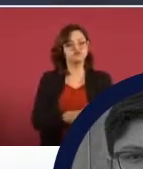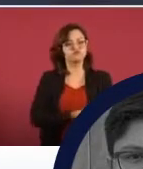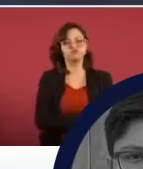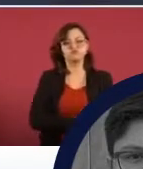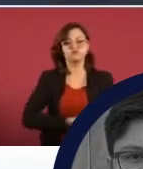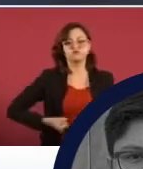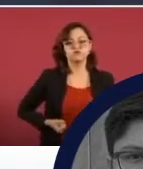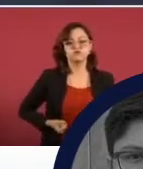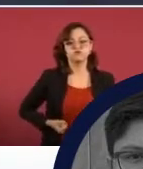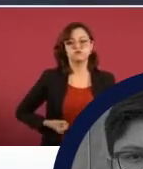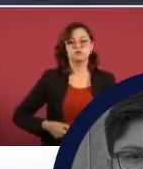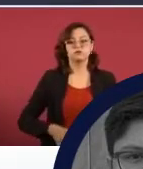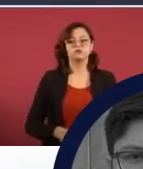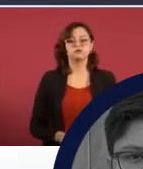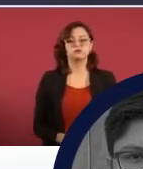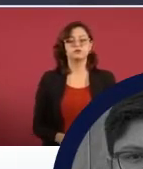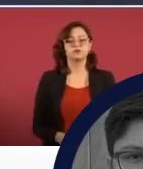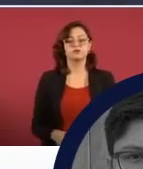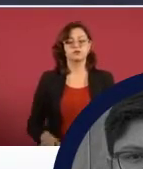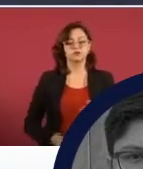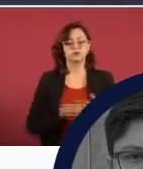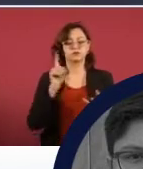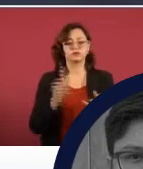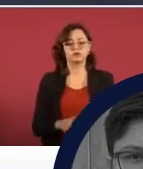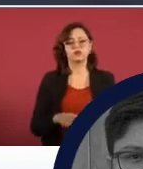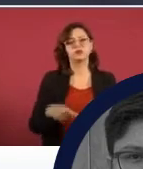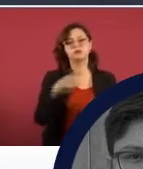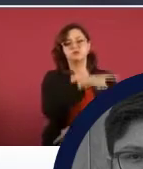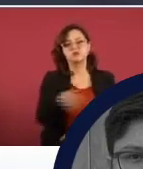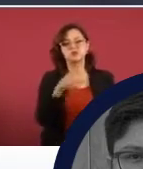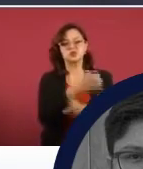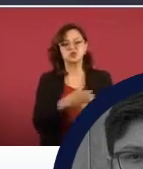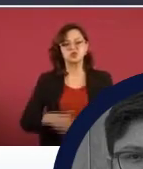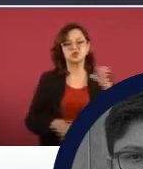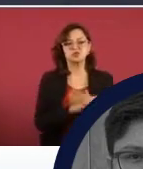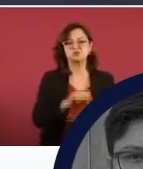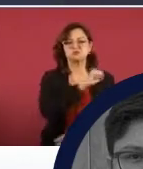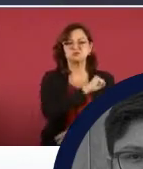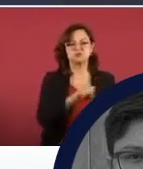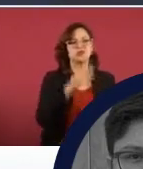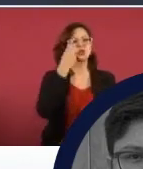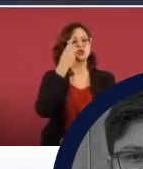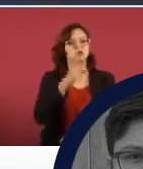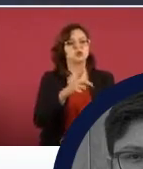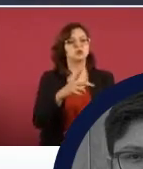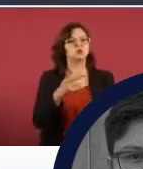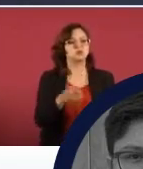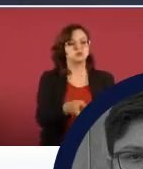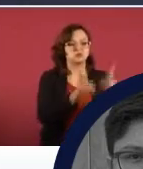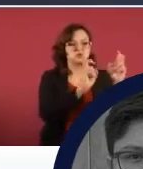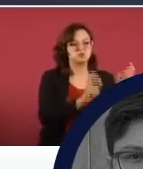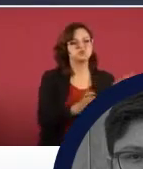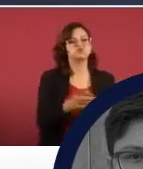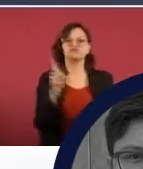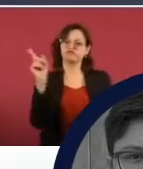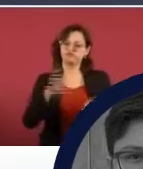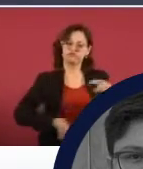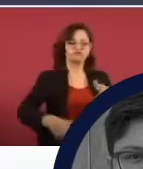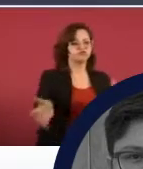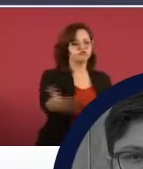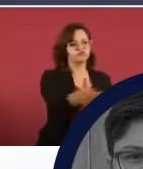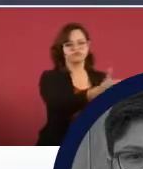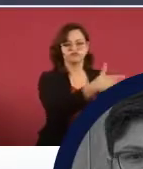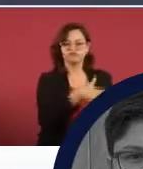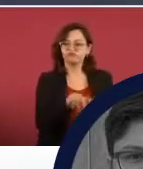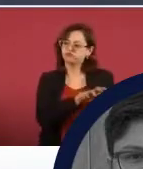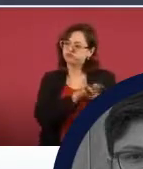de lo que se llamó el milagro mexicano, antes de que hubiera todo eso, se tuvo uno que enunciar como objetivo,